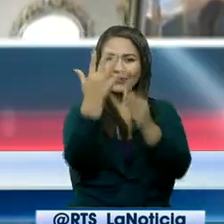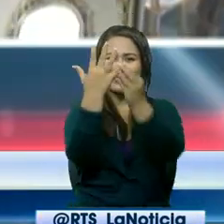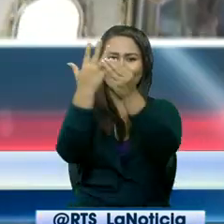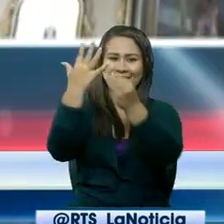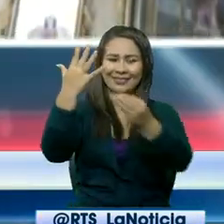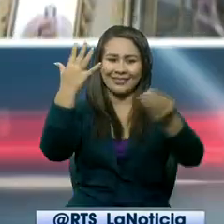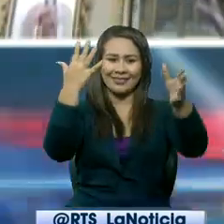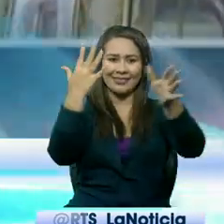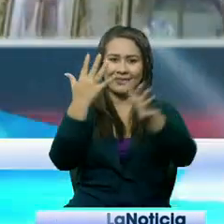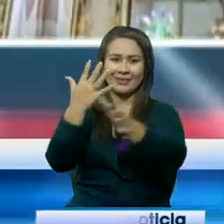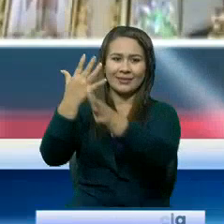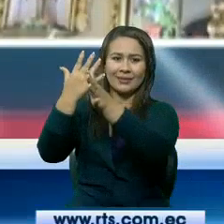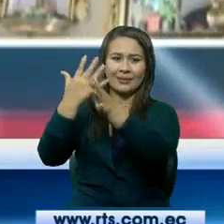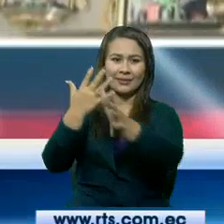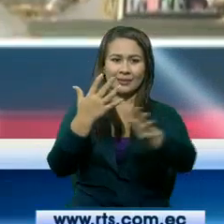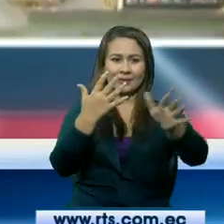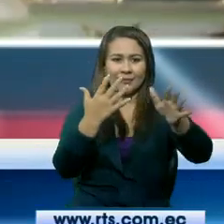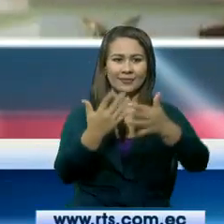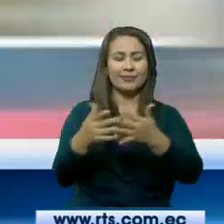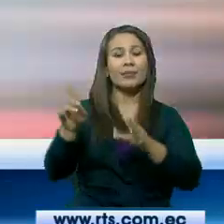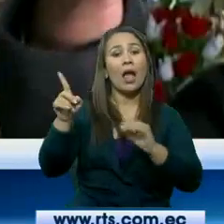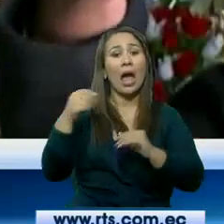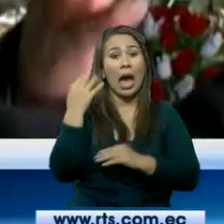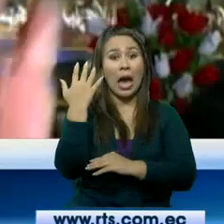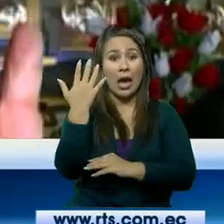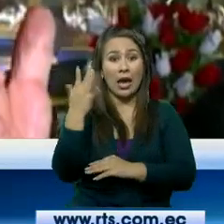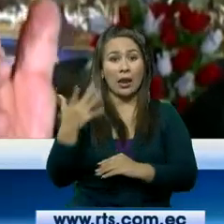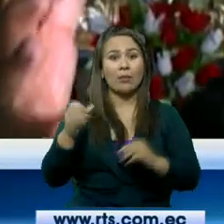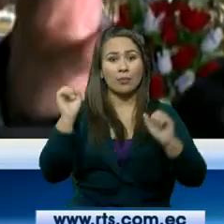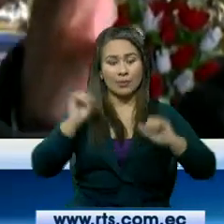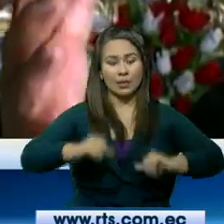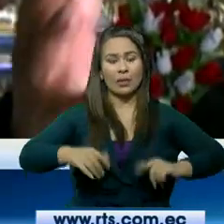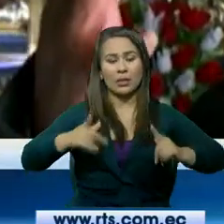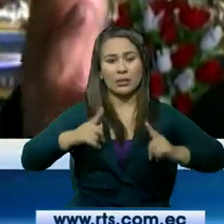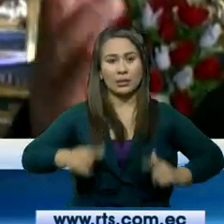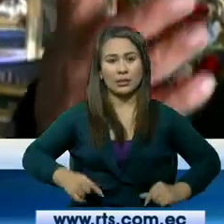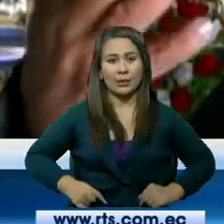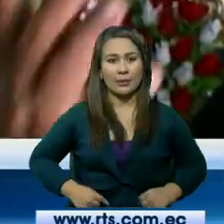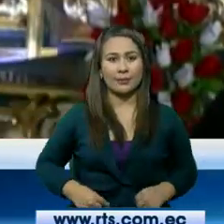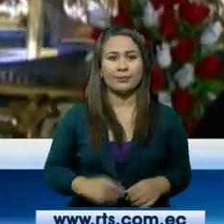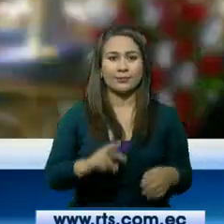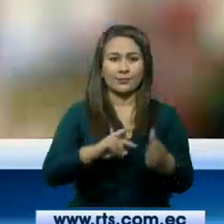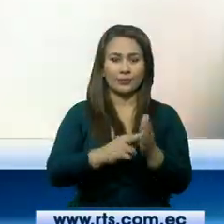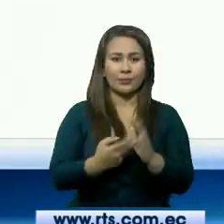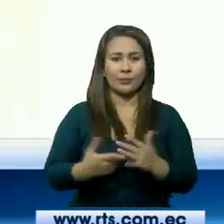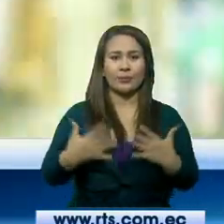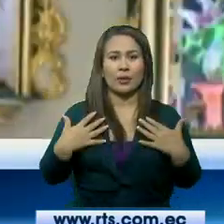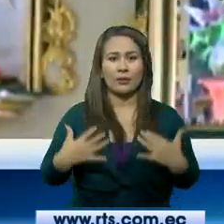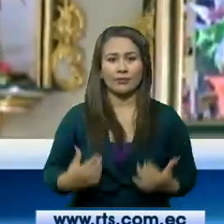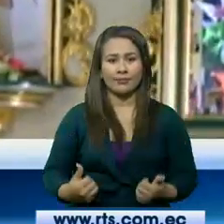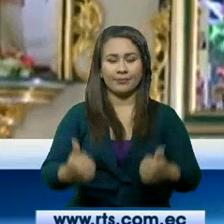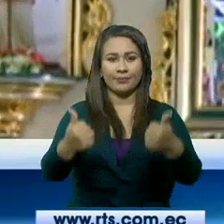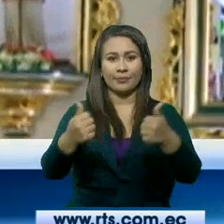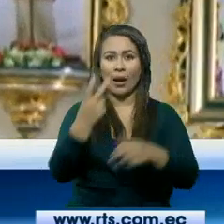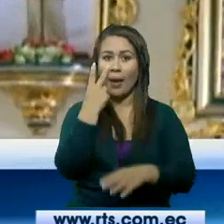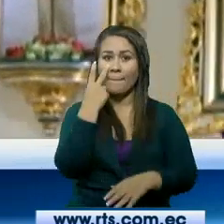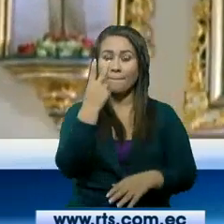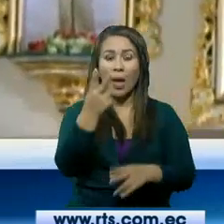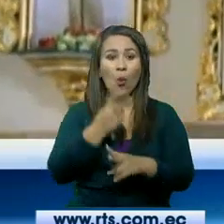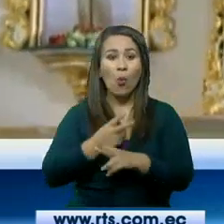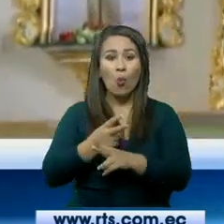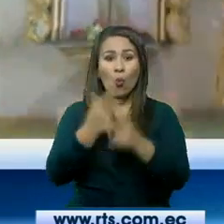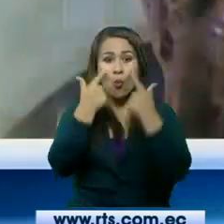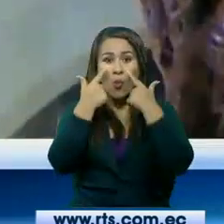eso, entonces, el árbol produce salud. El árbol produce bienestar. La imagen es siempre cuidada por